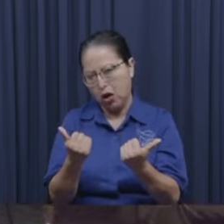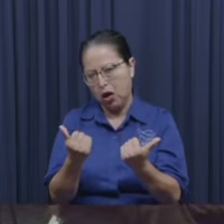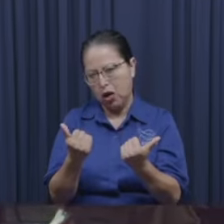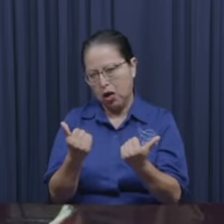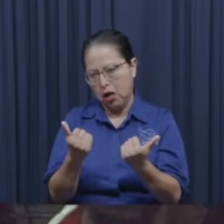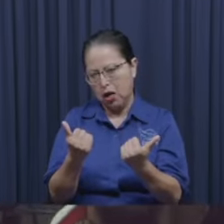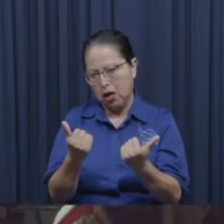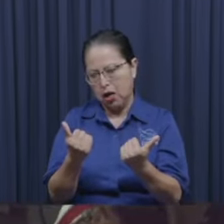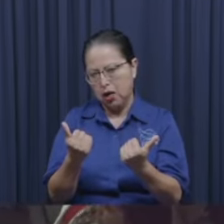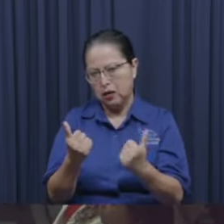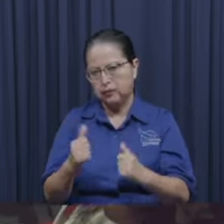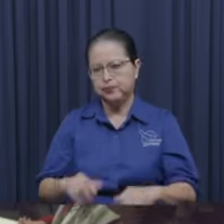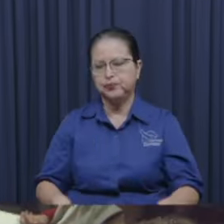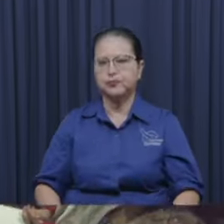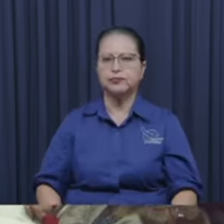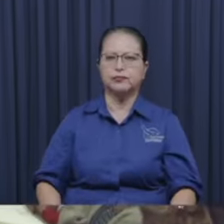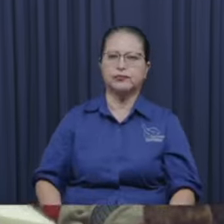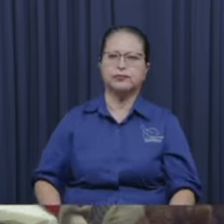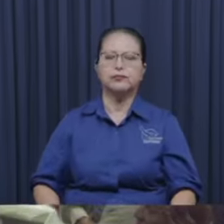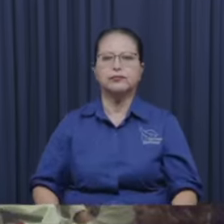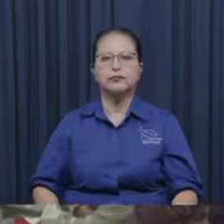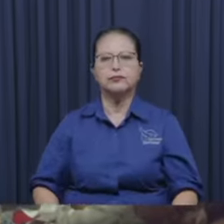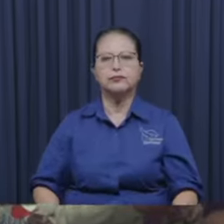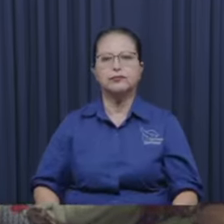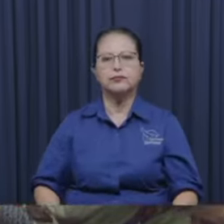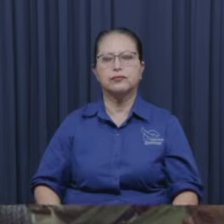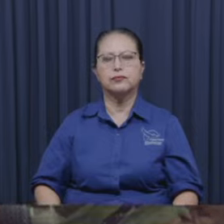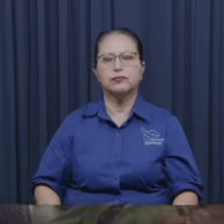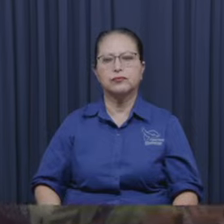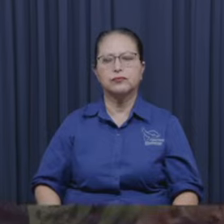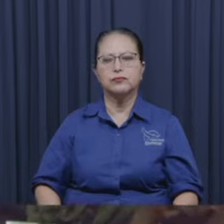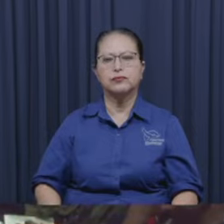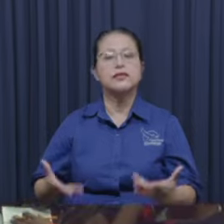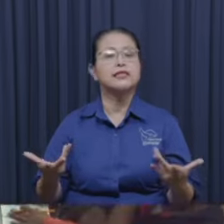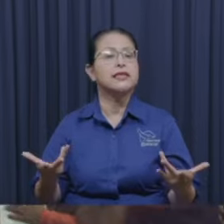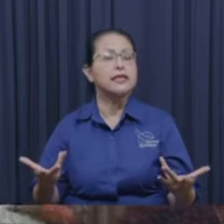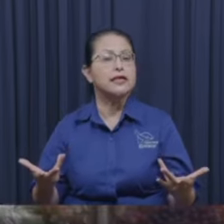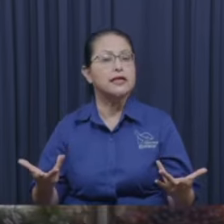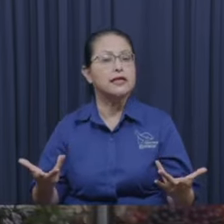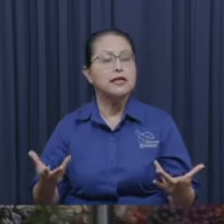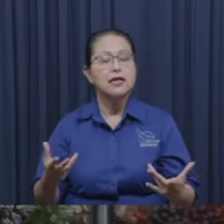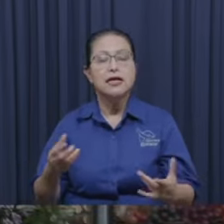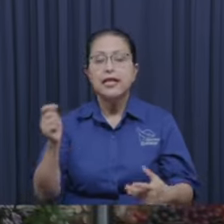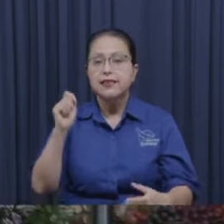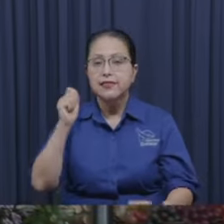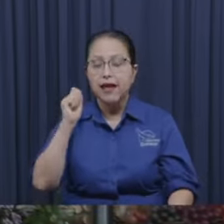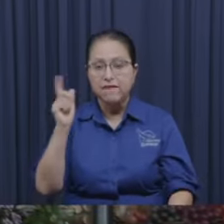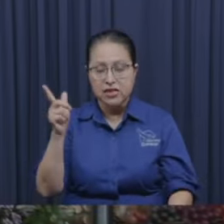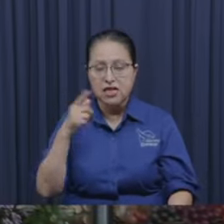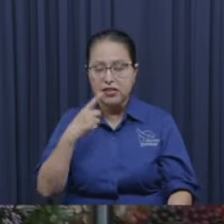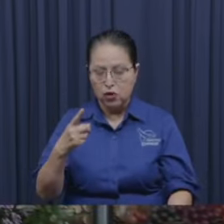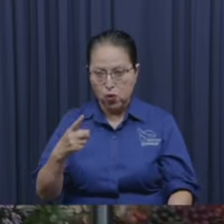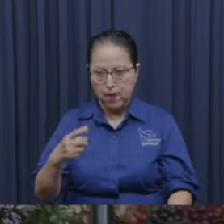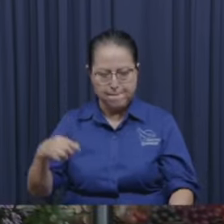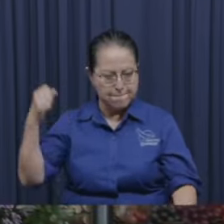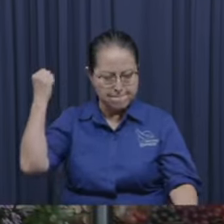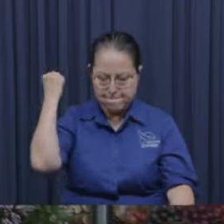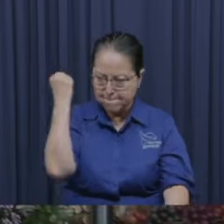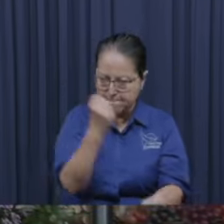junto con el viajero que qué hacemos maten a ese hijo del